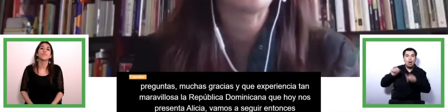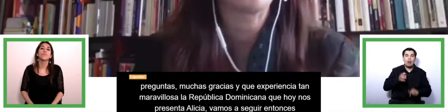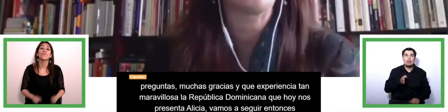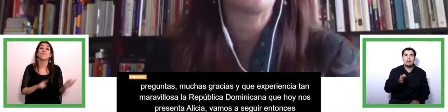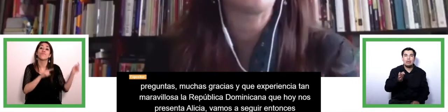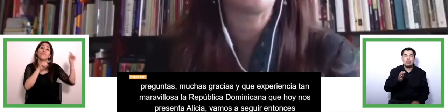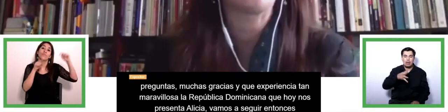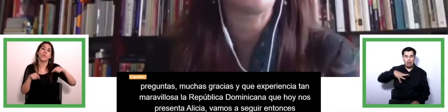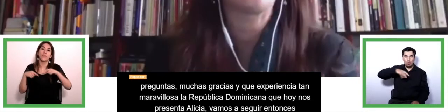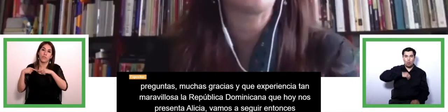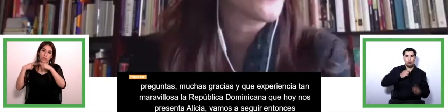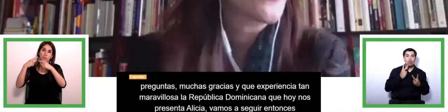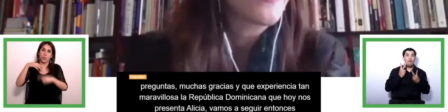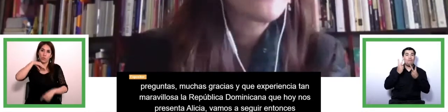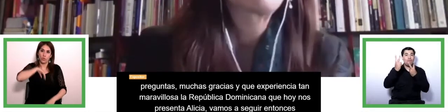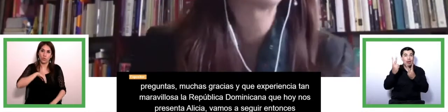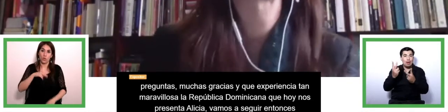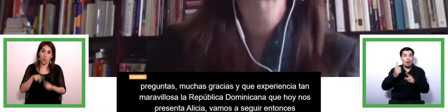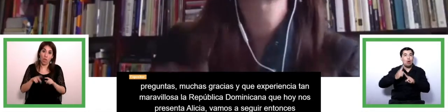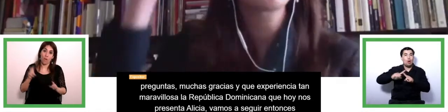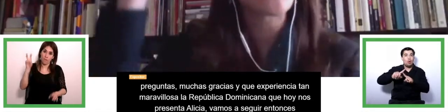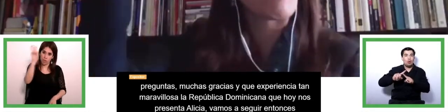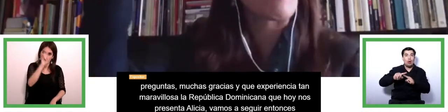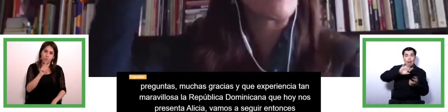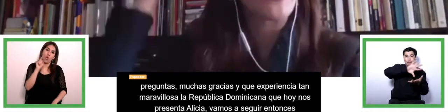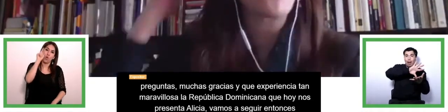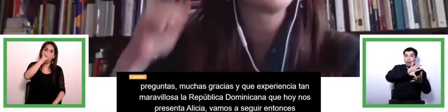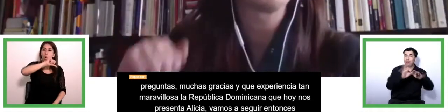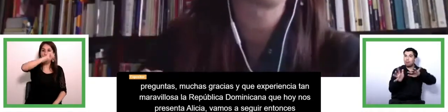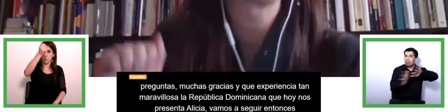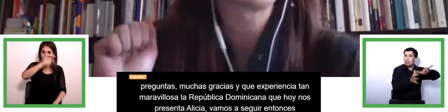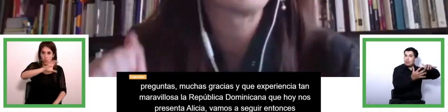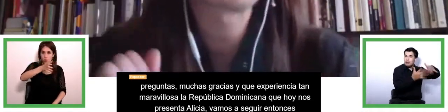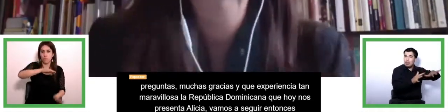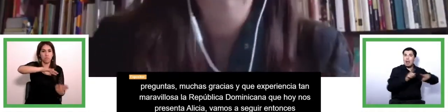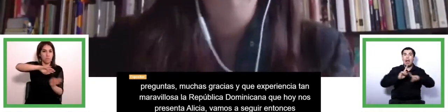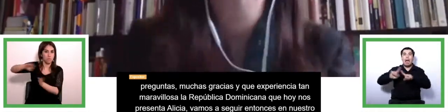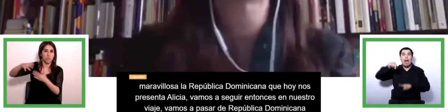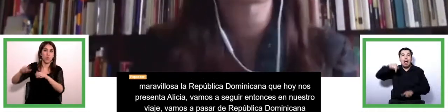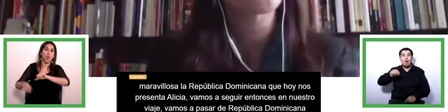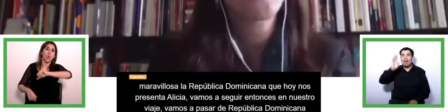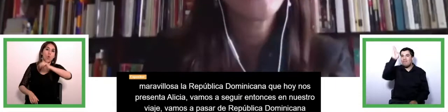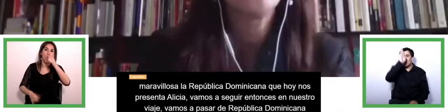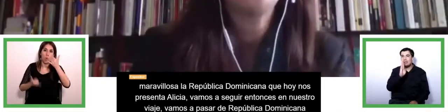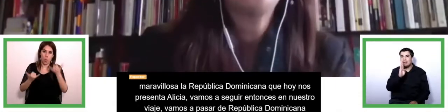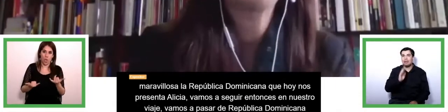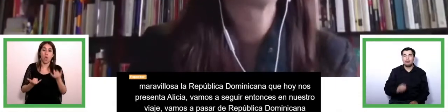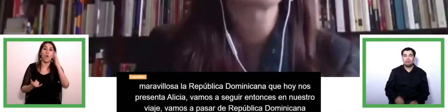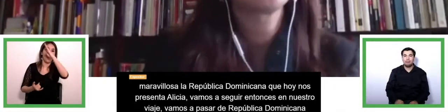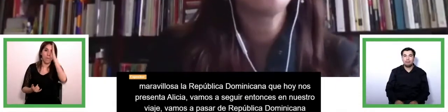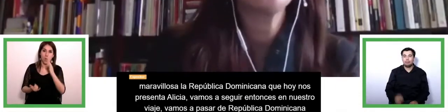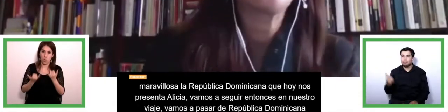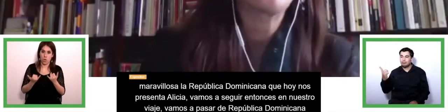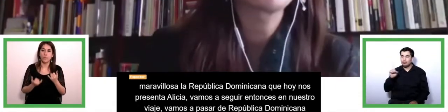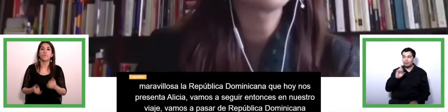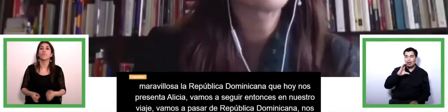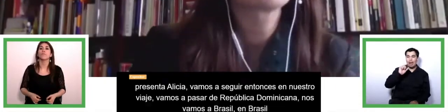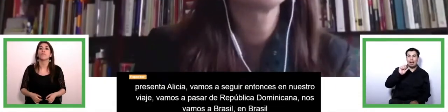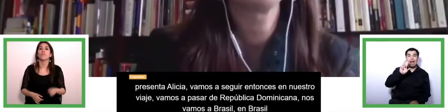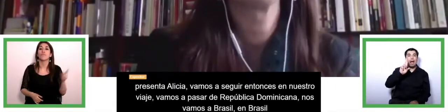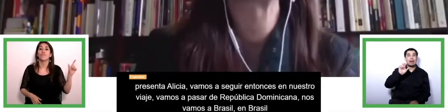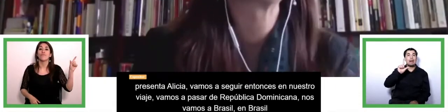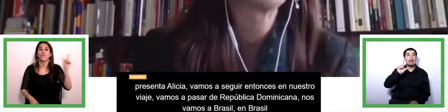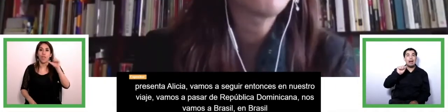entonces en nuestro viaje, vamos a pasar de República Dominicana, ahora nos vamos a Brasil. En Brasil,